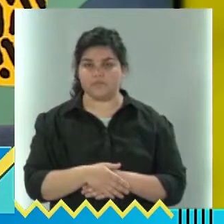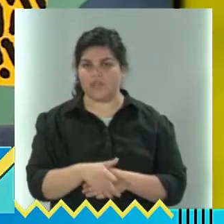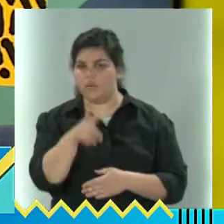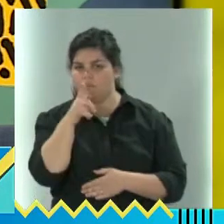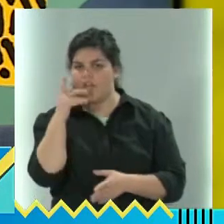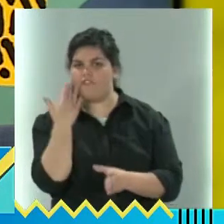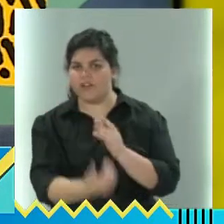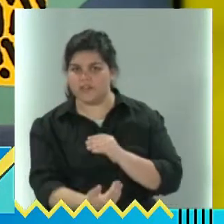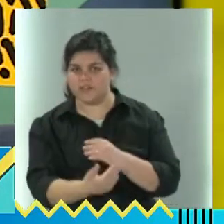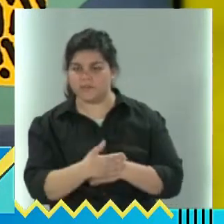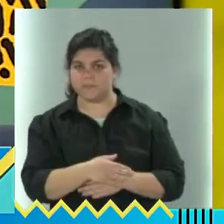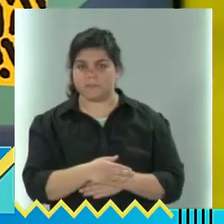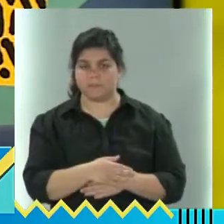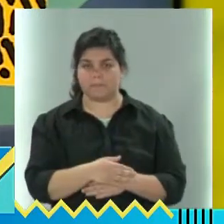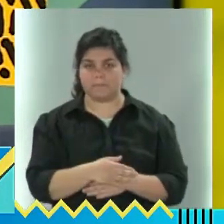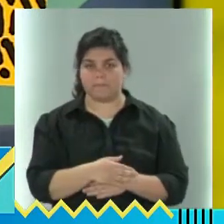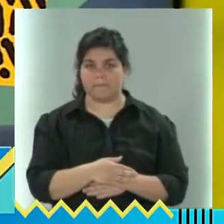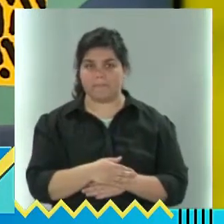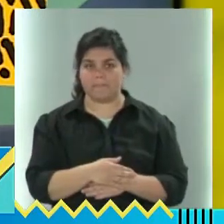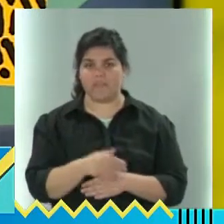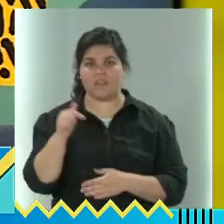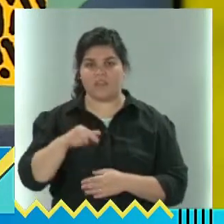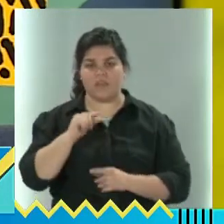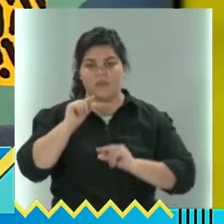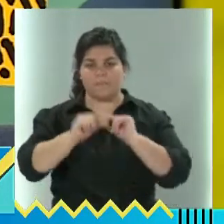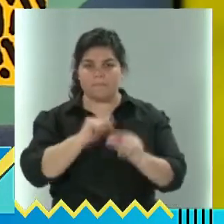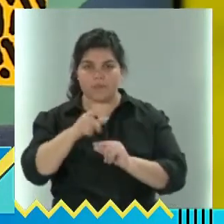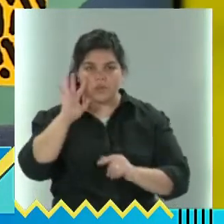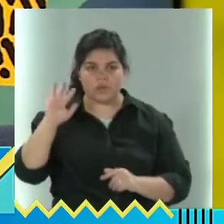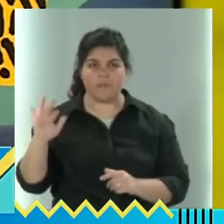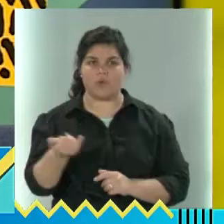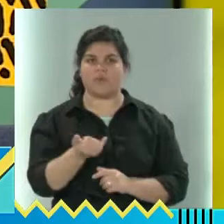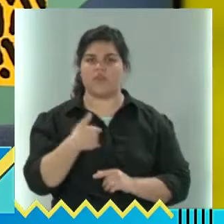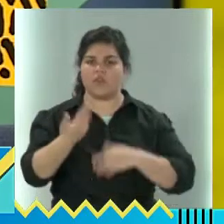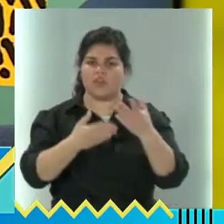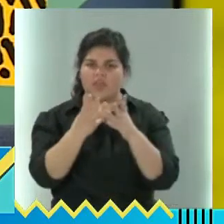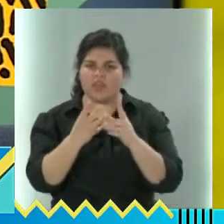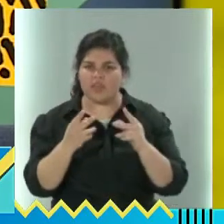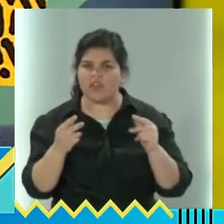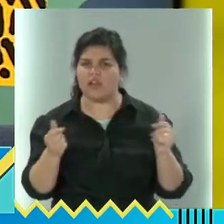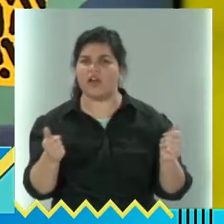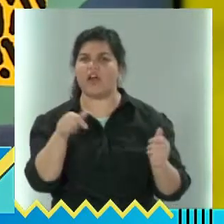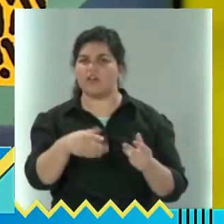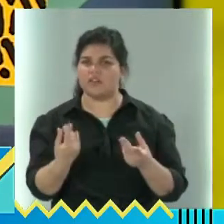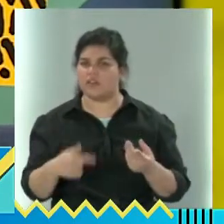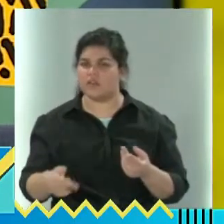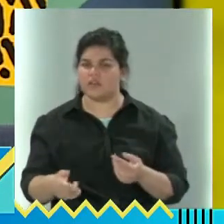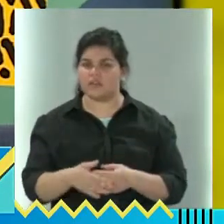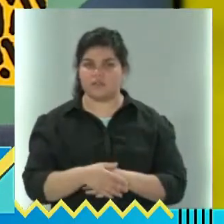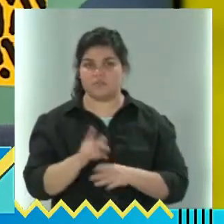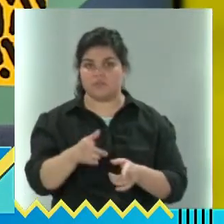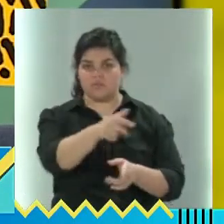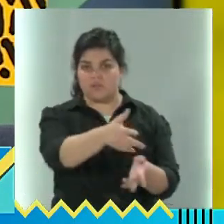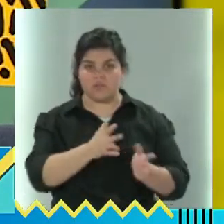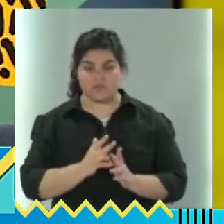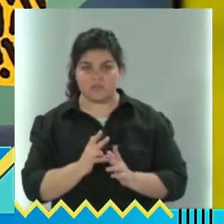dentro del Código Penal. Vemos algunas cuestiones como que van a caer en abstracto también respecto a lo que muy bien decía Adrián, que